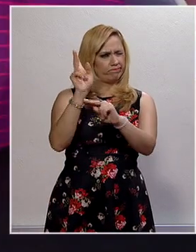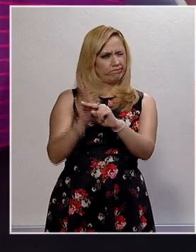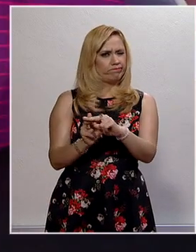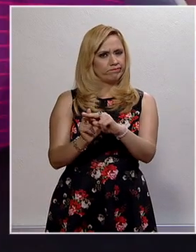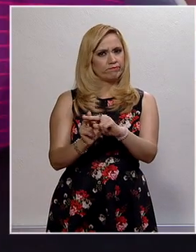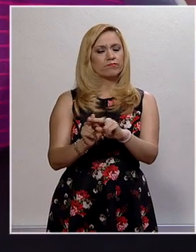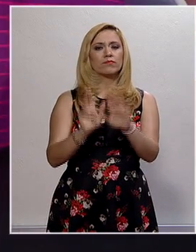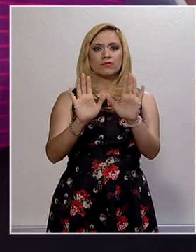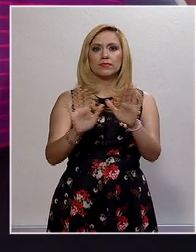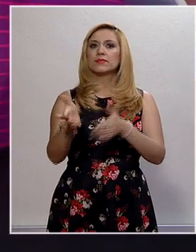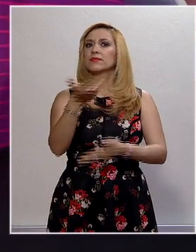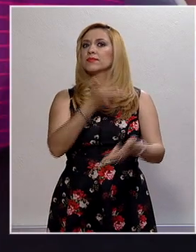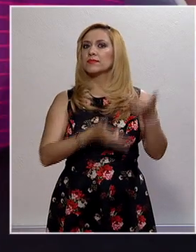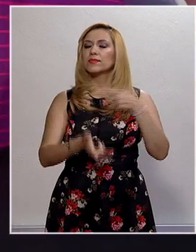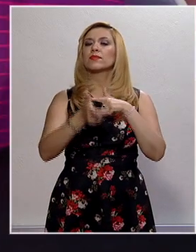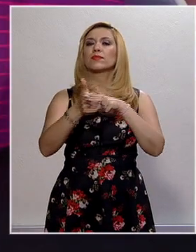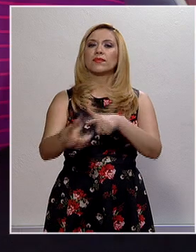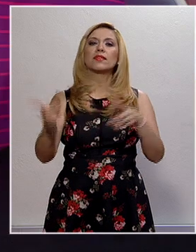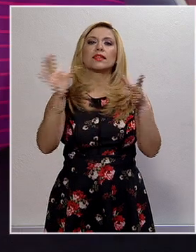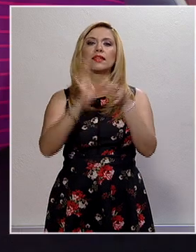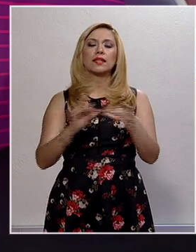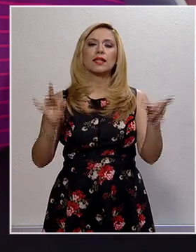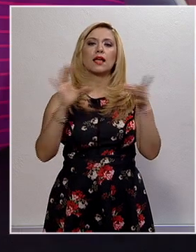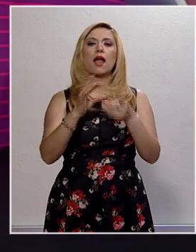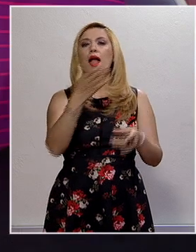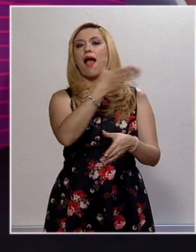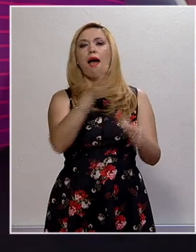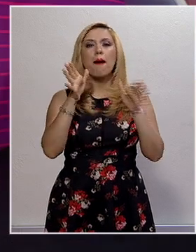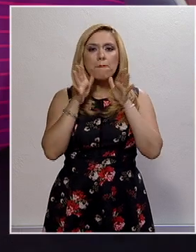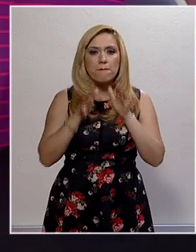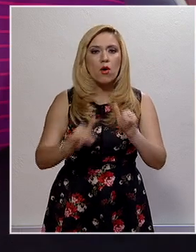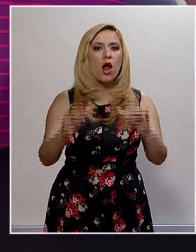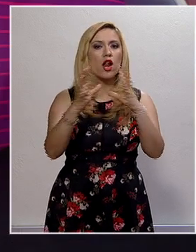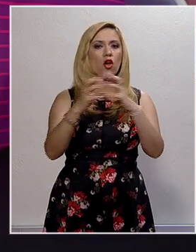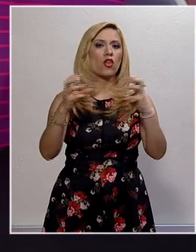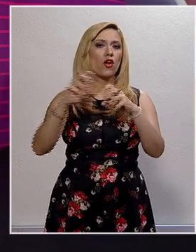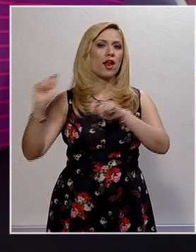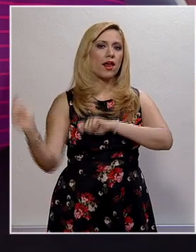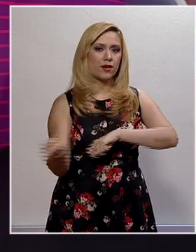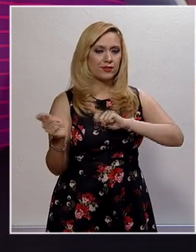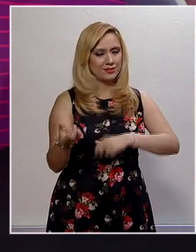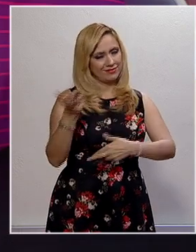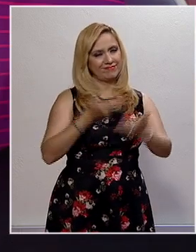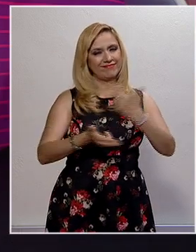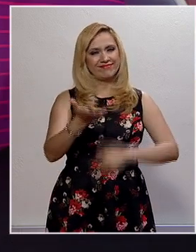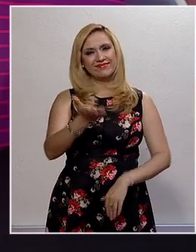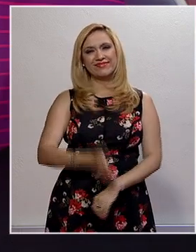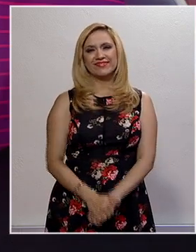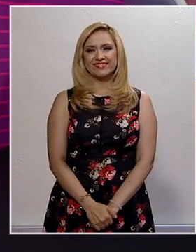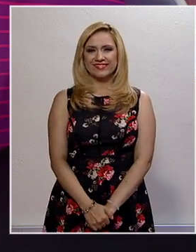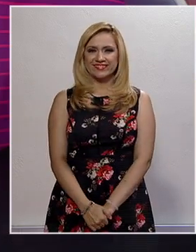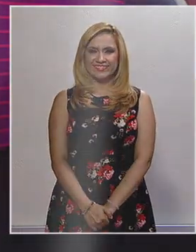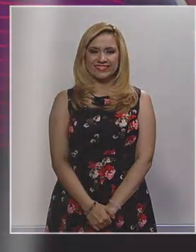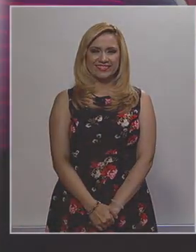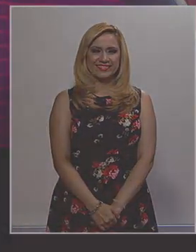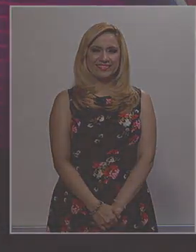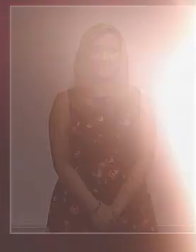corte. Ya volvemos, estamos platicando sobre el campo algodonero y regresamos inmediatamente.